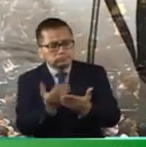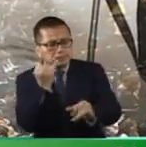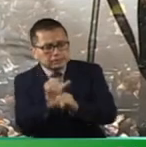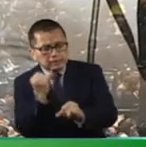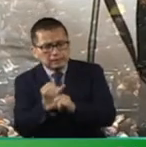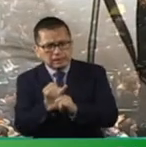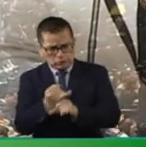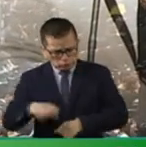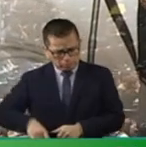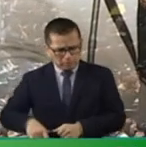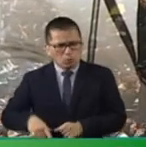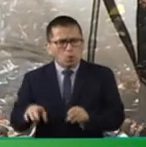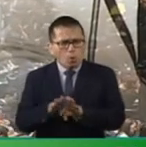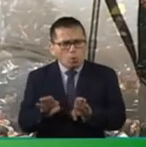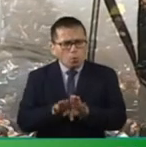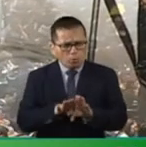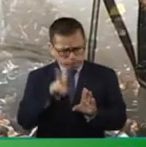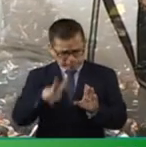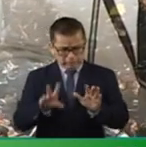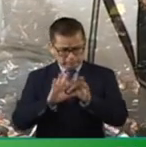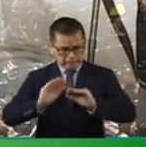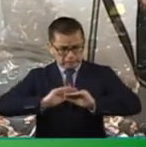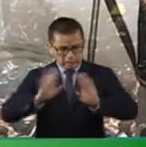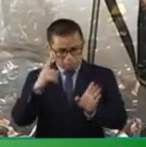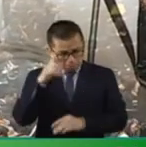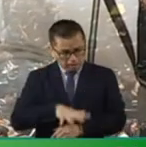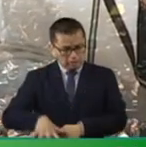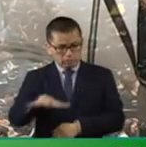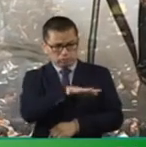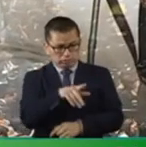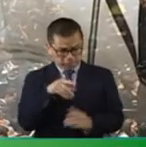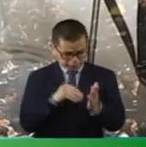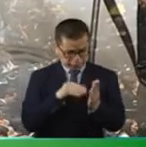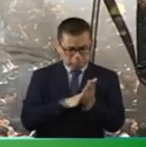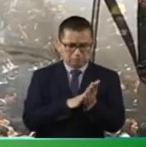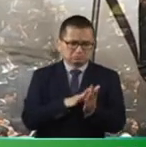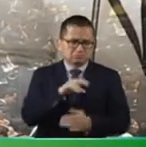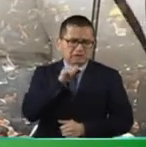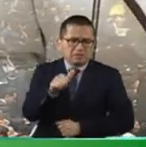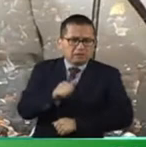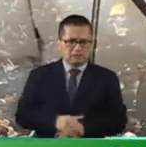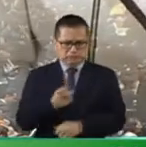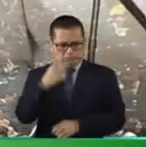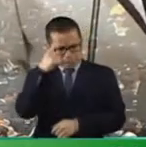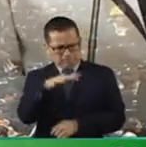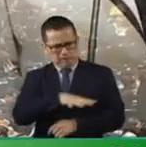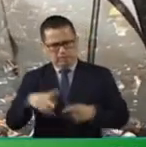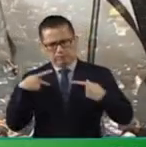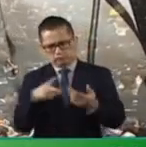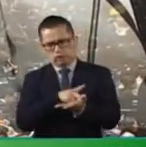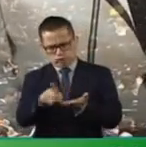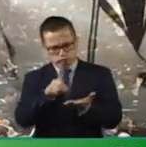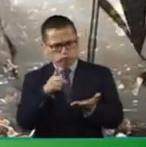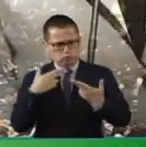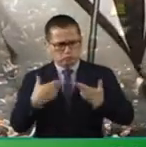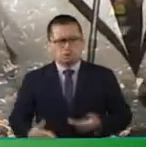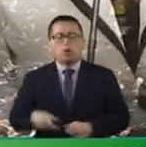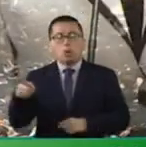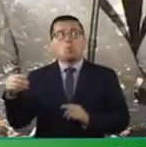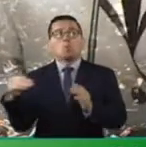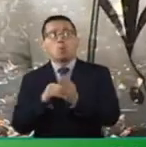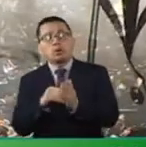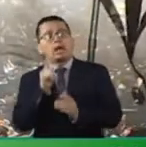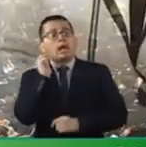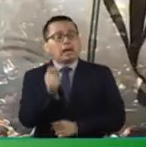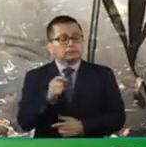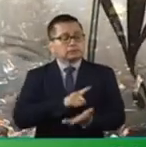estará desarrollando para todas y para todos precisamente como un derecho humano. Lo cataloga como un derecho humano, pero no lo establece